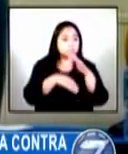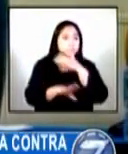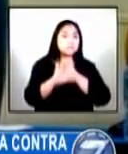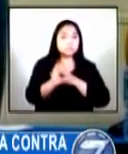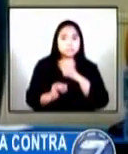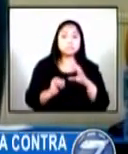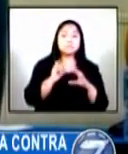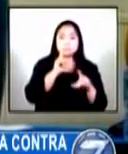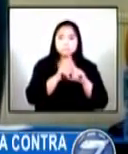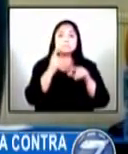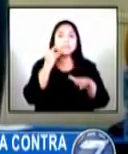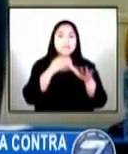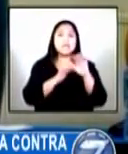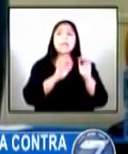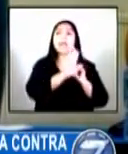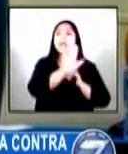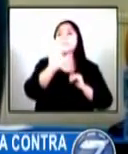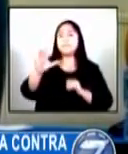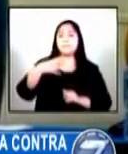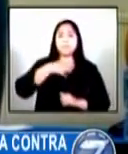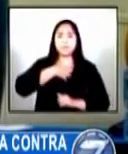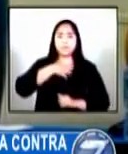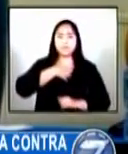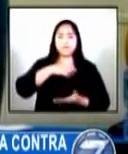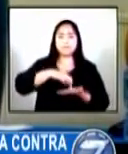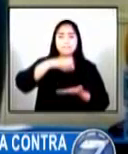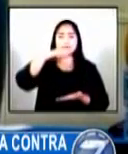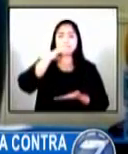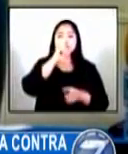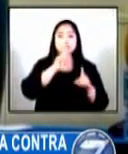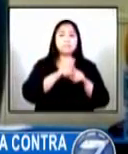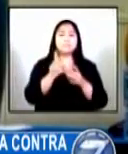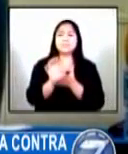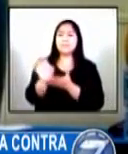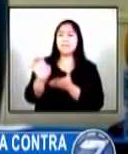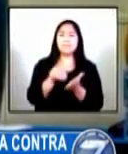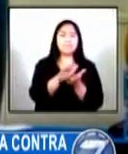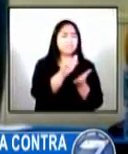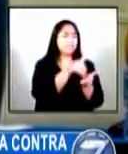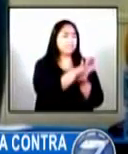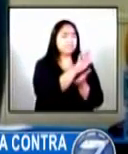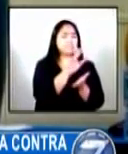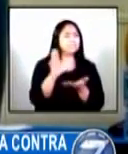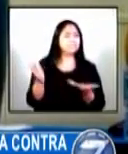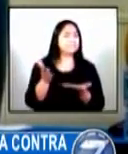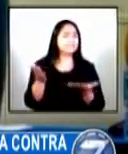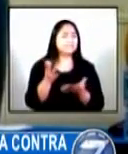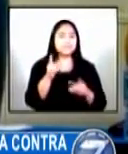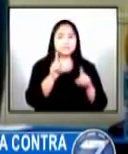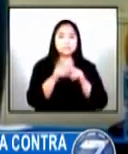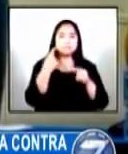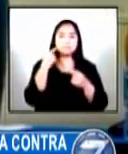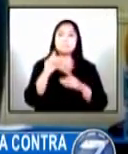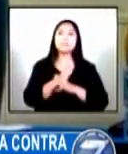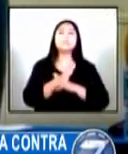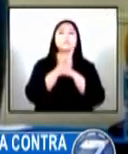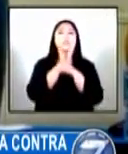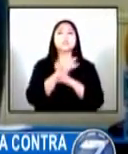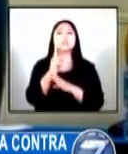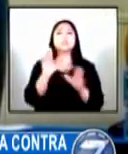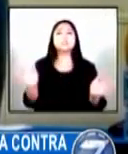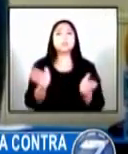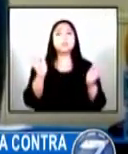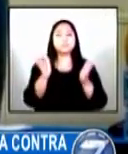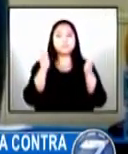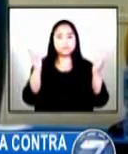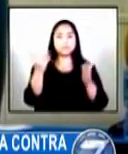jurídicos internos de cada Estado, y se evite la descalificación de esfuerzos nacionales para la protección y promoción de